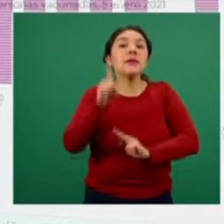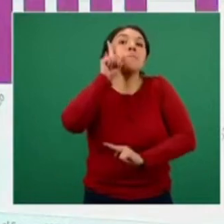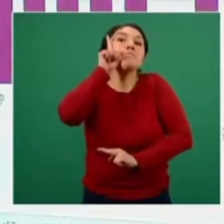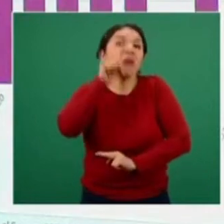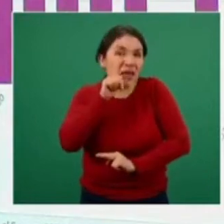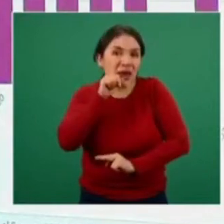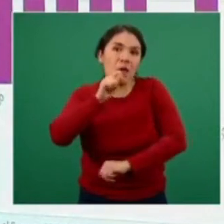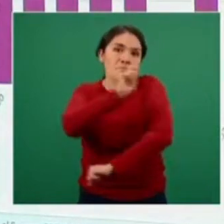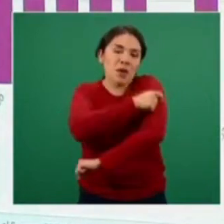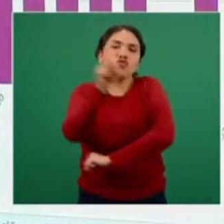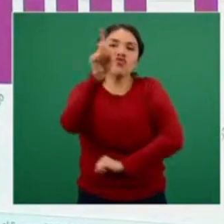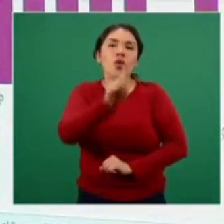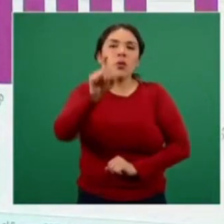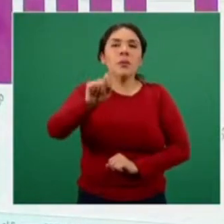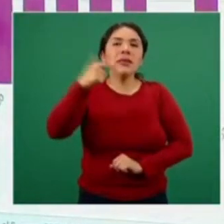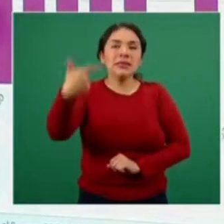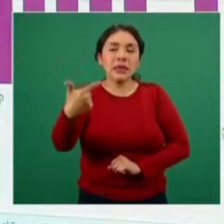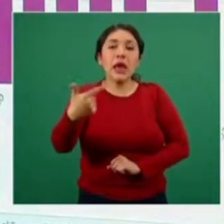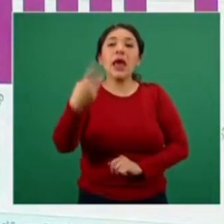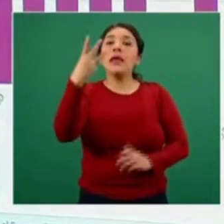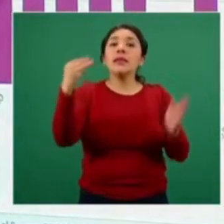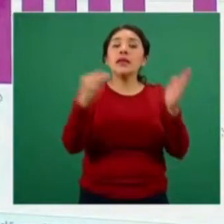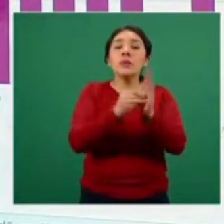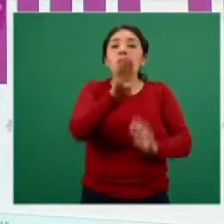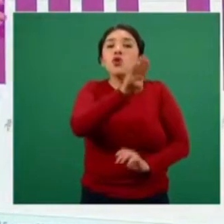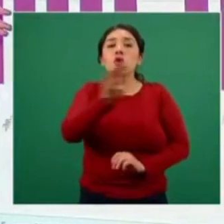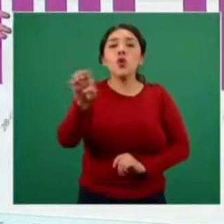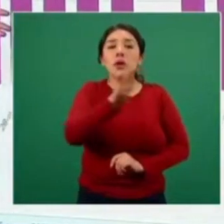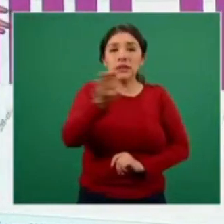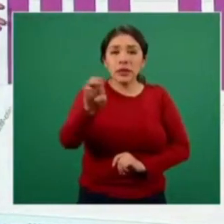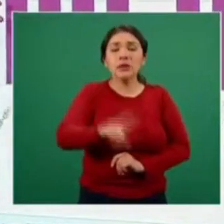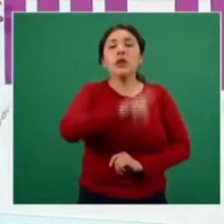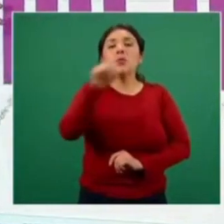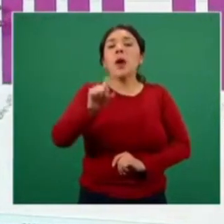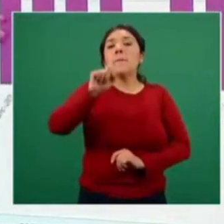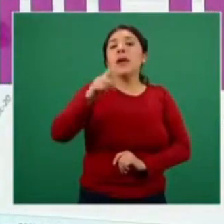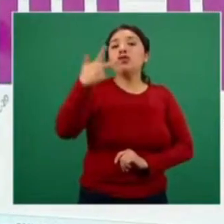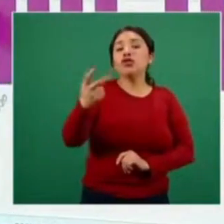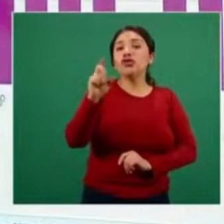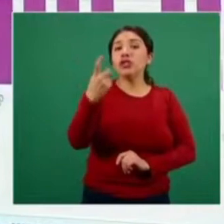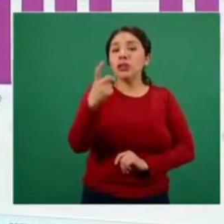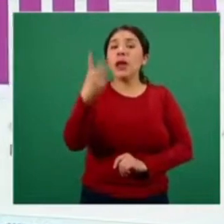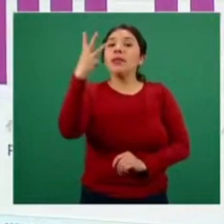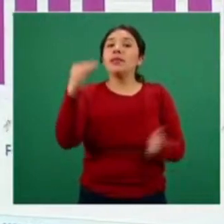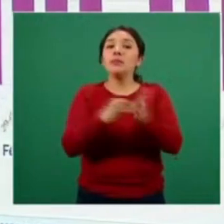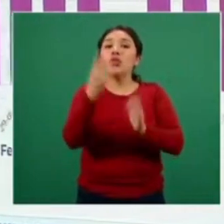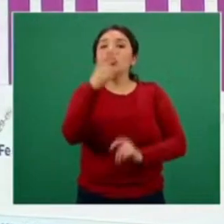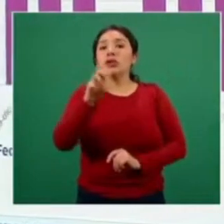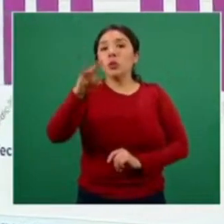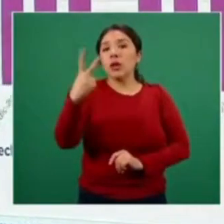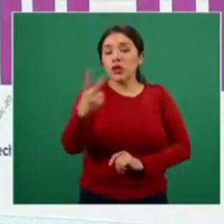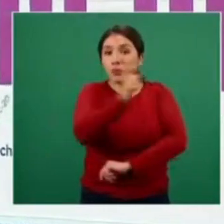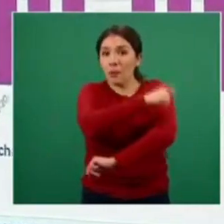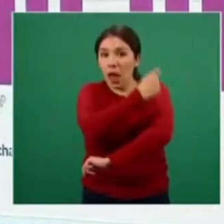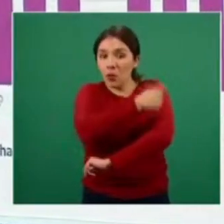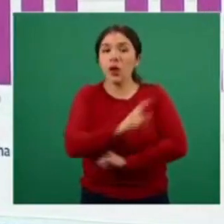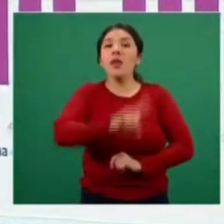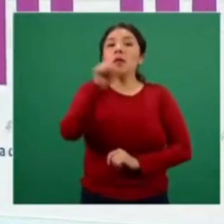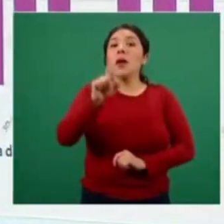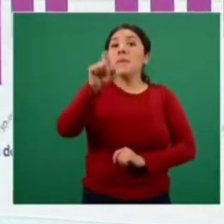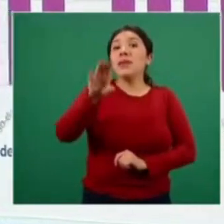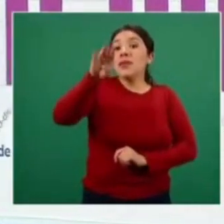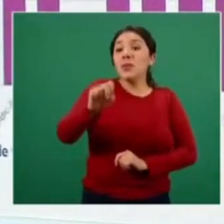siguiente, domingo 27, 3.900, el 28 de diciembre 3.252, el 29